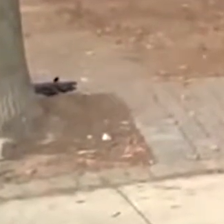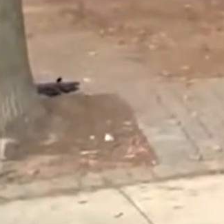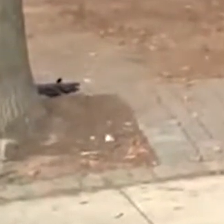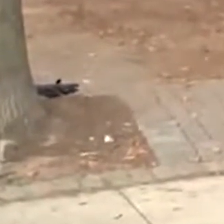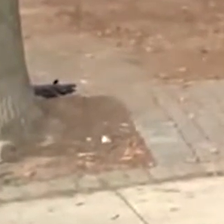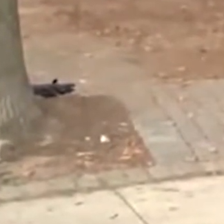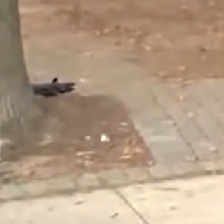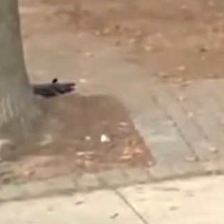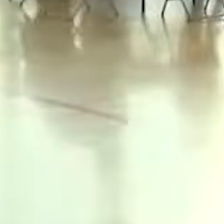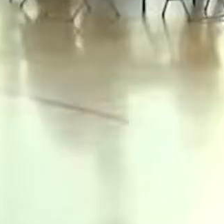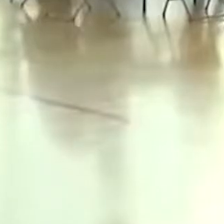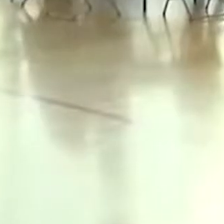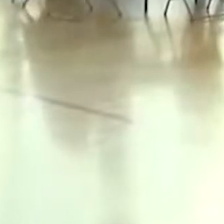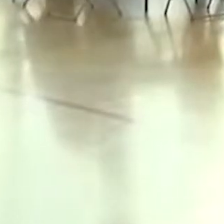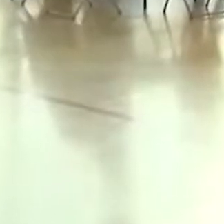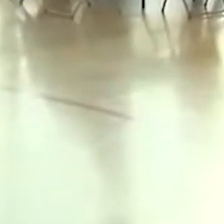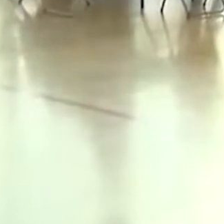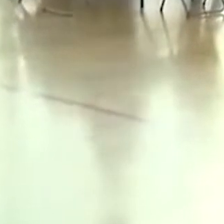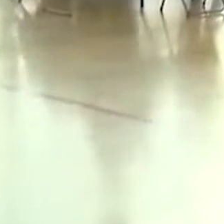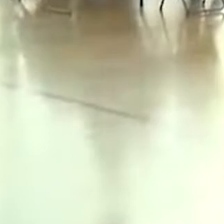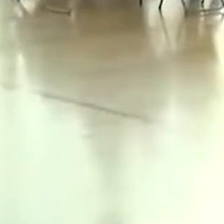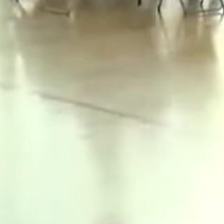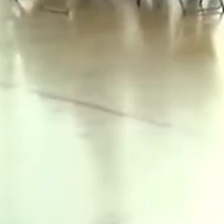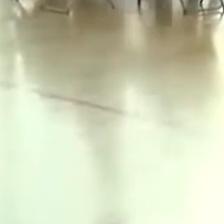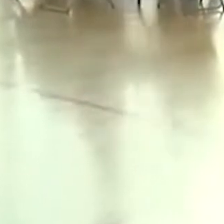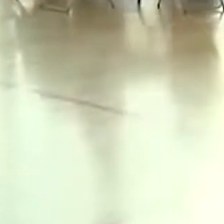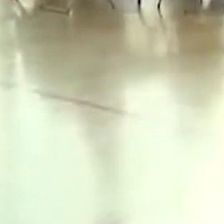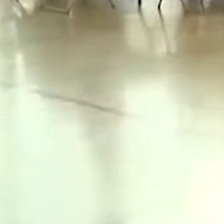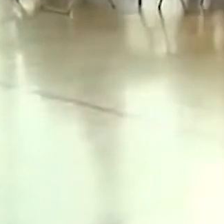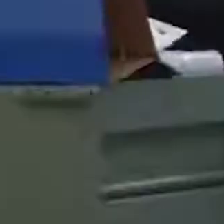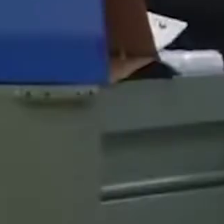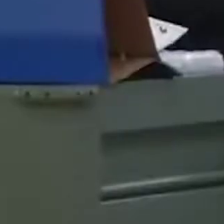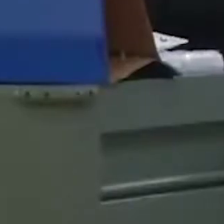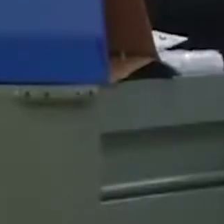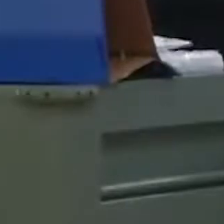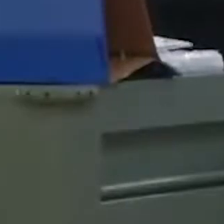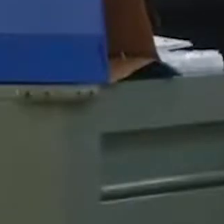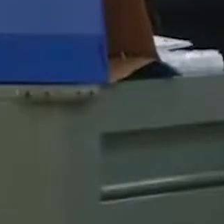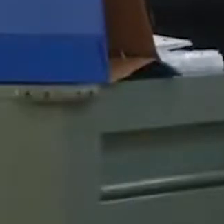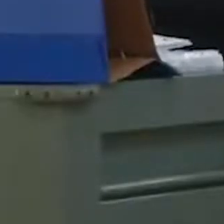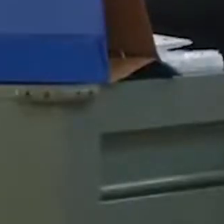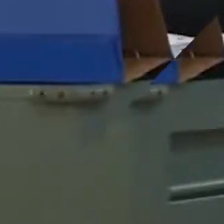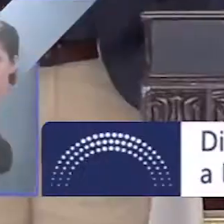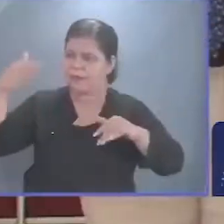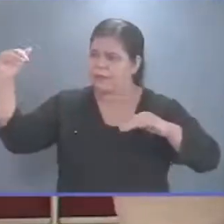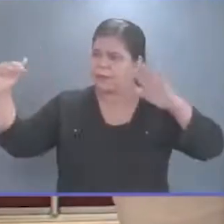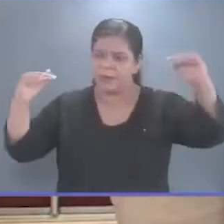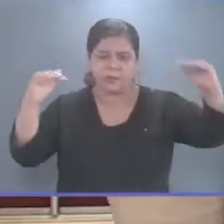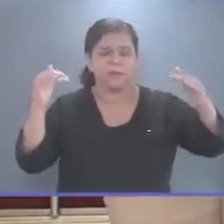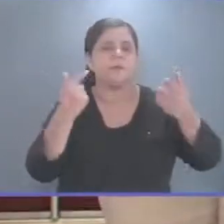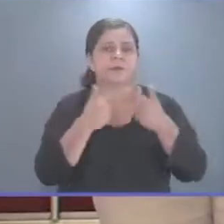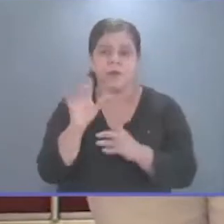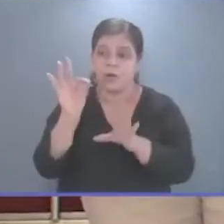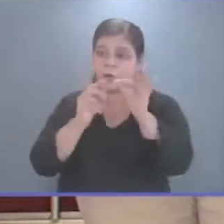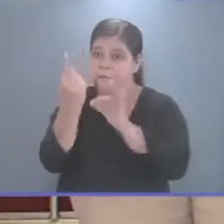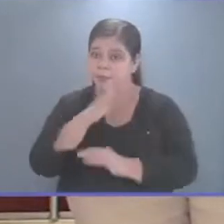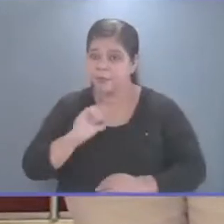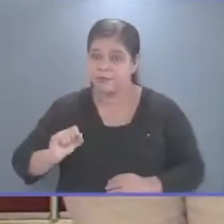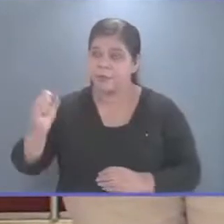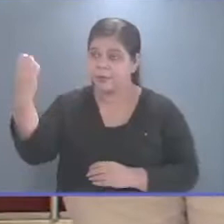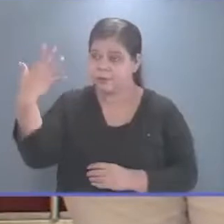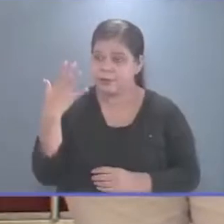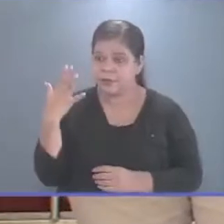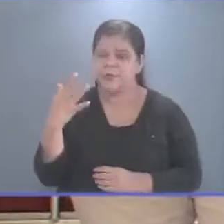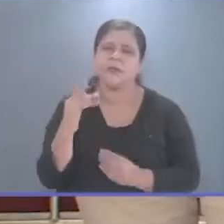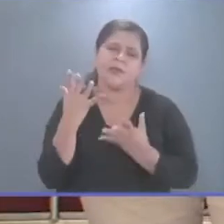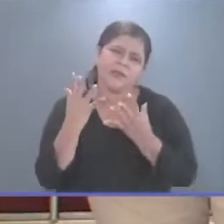no se ha definido un mecanismo para ello. Actualmente es vía postal, pero están considerando la modalidad electrónica. Habían salvadoreños que nos decían que